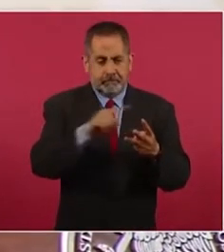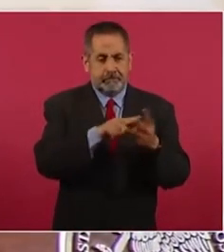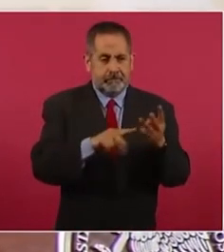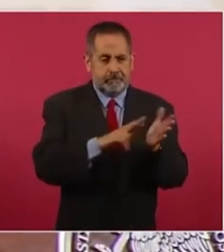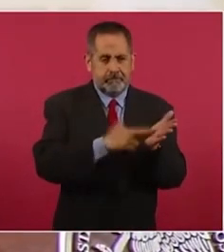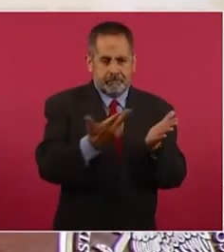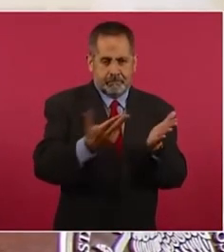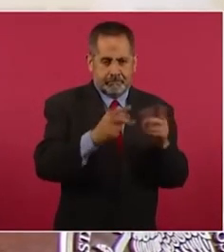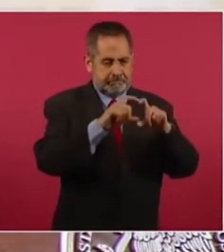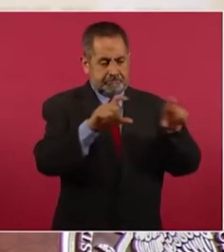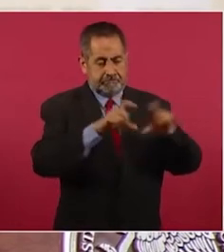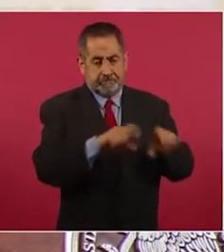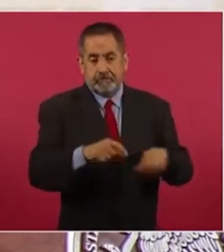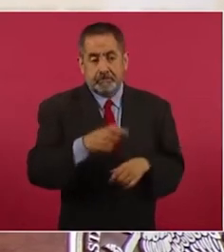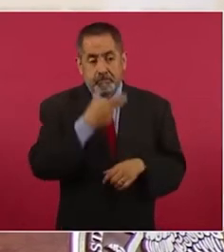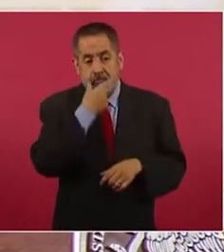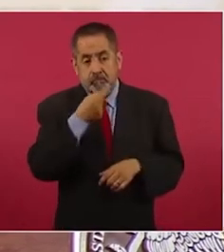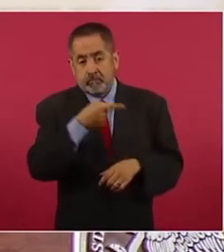Y don Regino